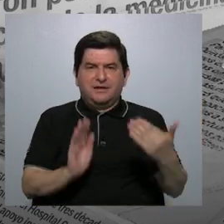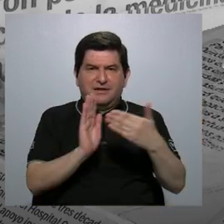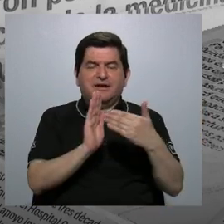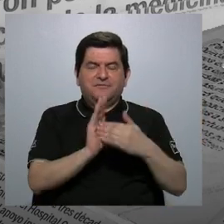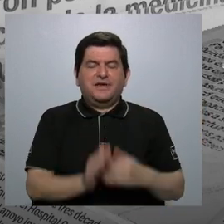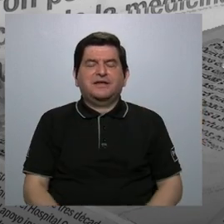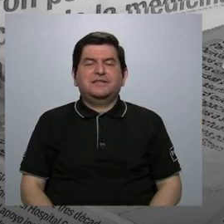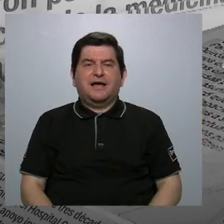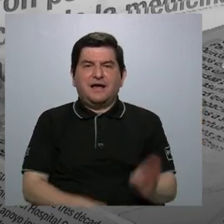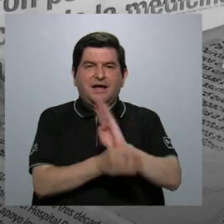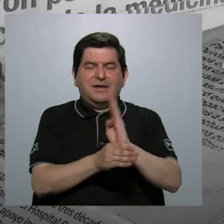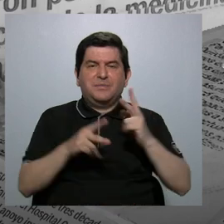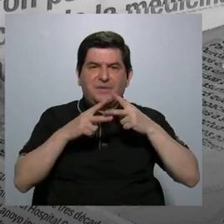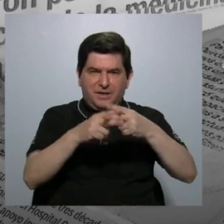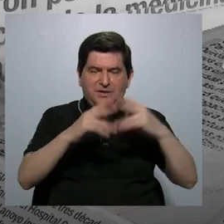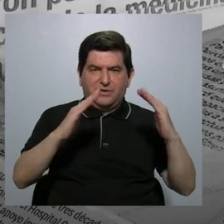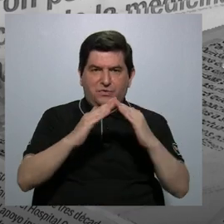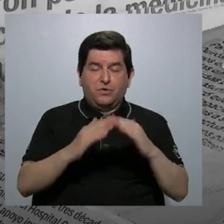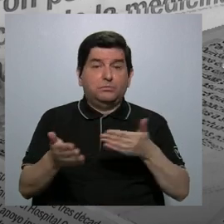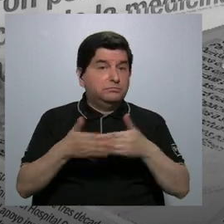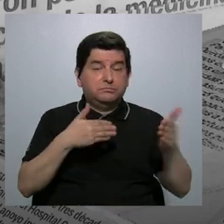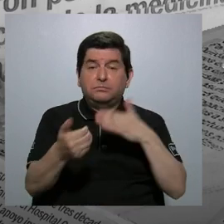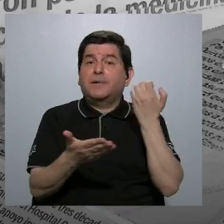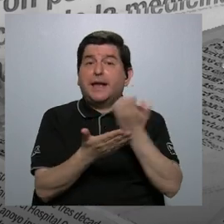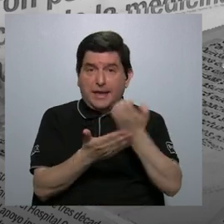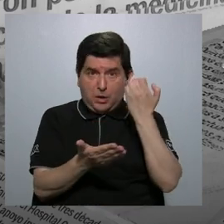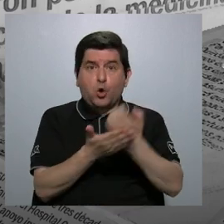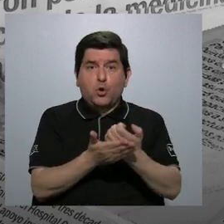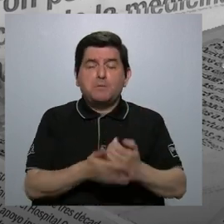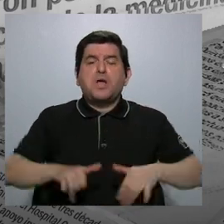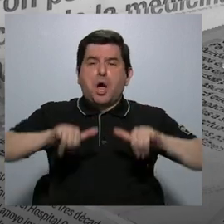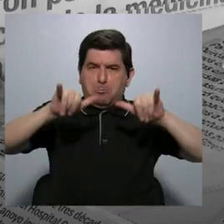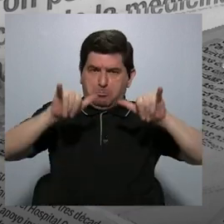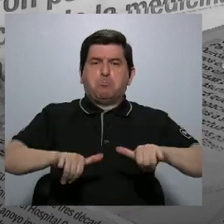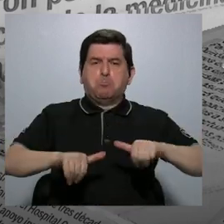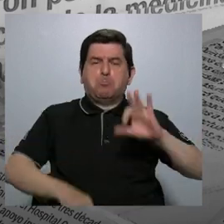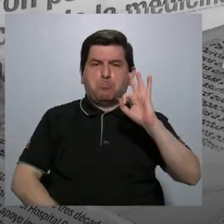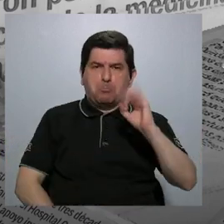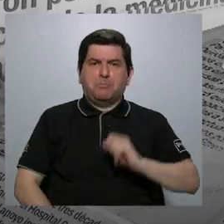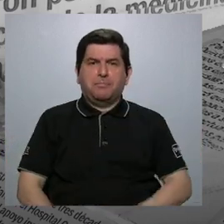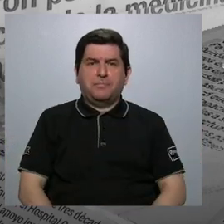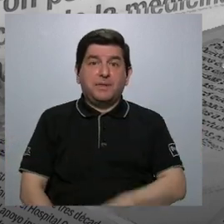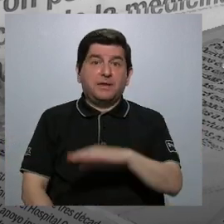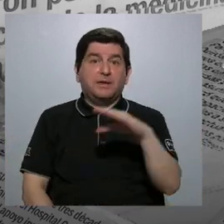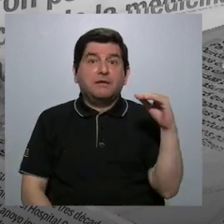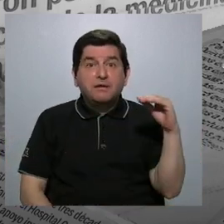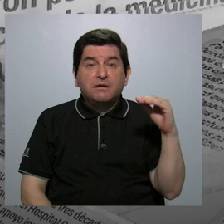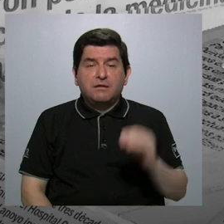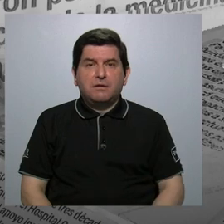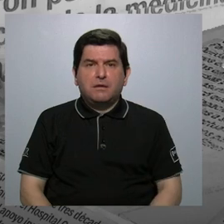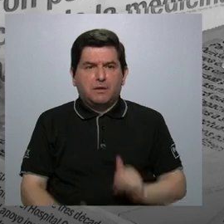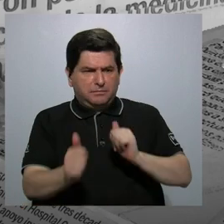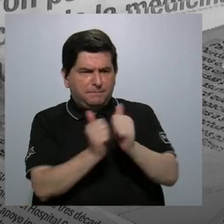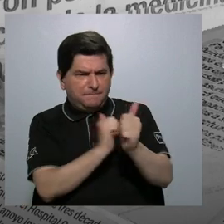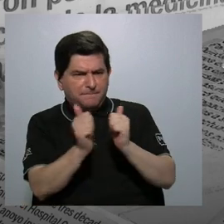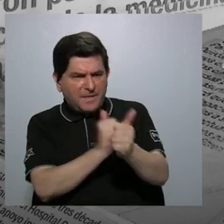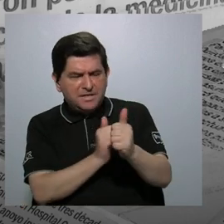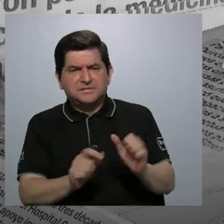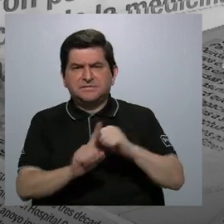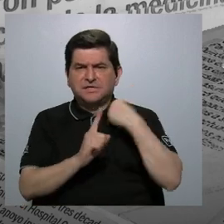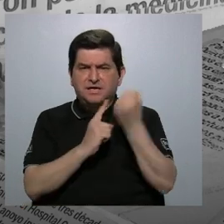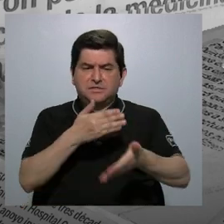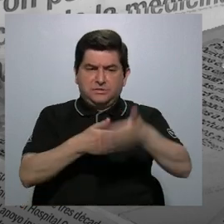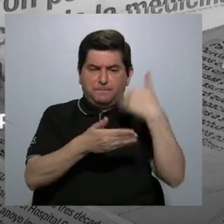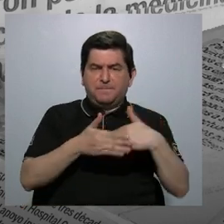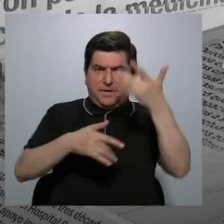Bambi. Porque a pesar de que la economía se ha estabilizado y hemos superado muchos de los aspectos